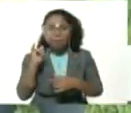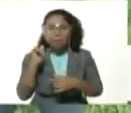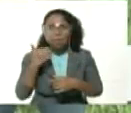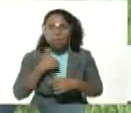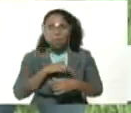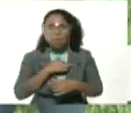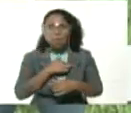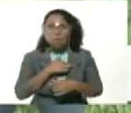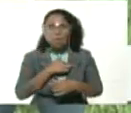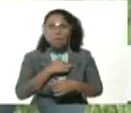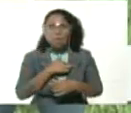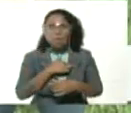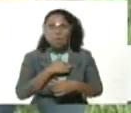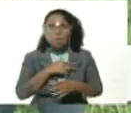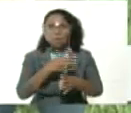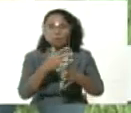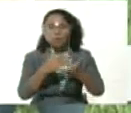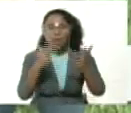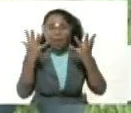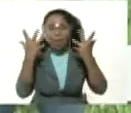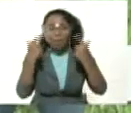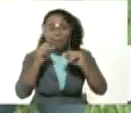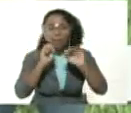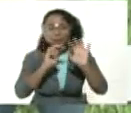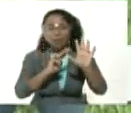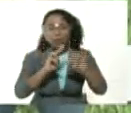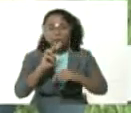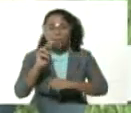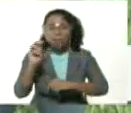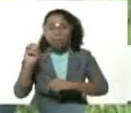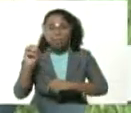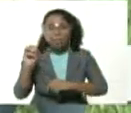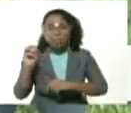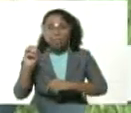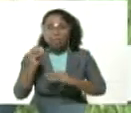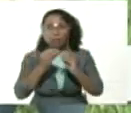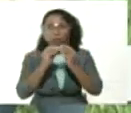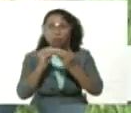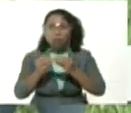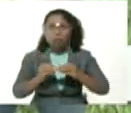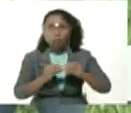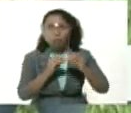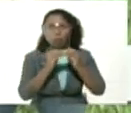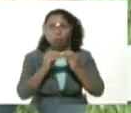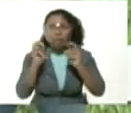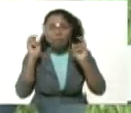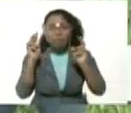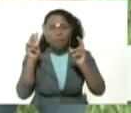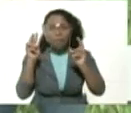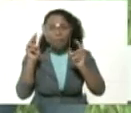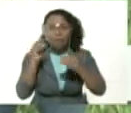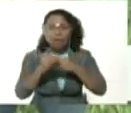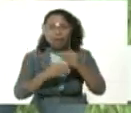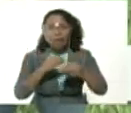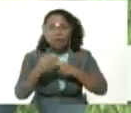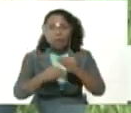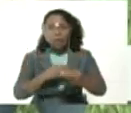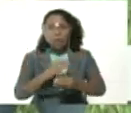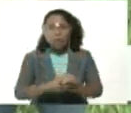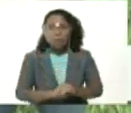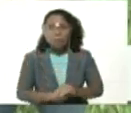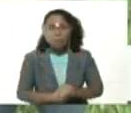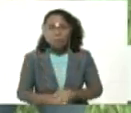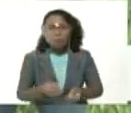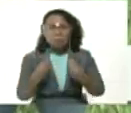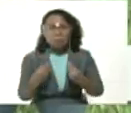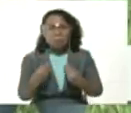haber con una cantidad de animales de 720 configurados entre la raza Senepol y la raza Brahman. ¿Para